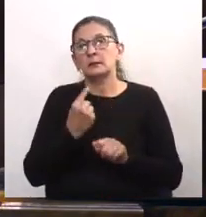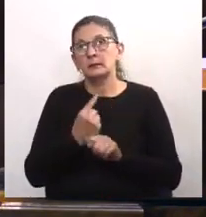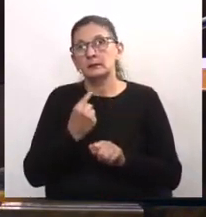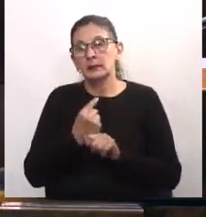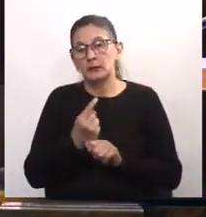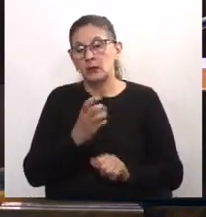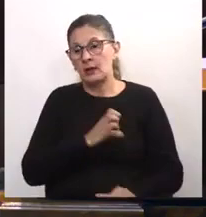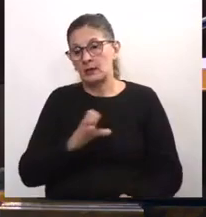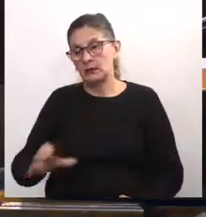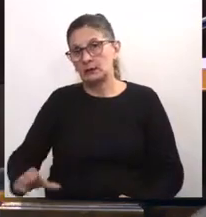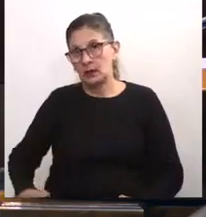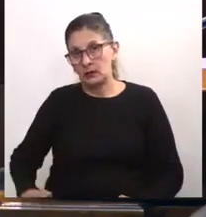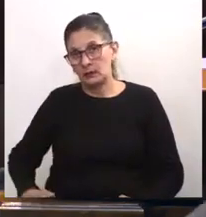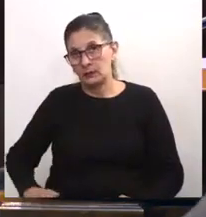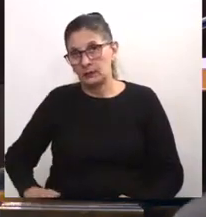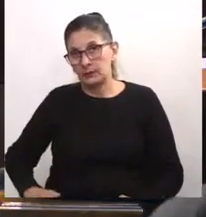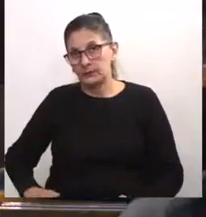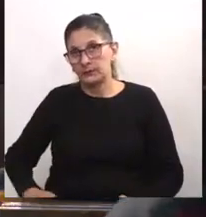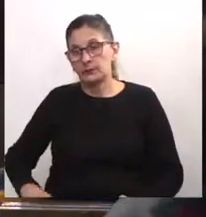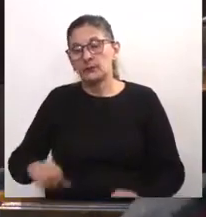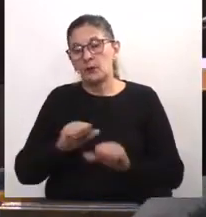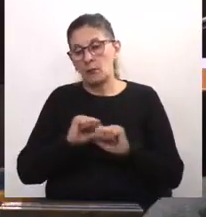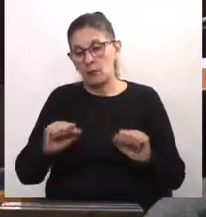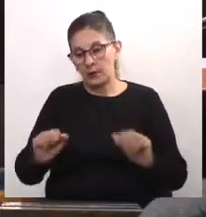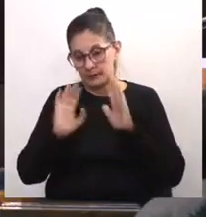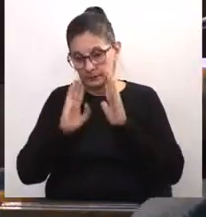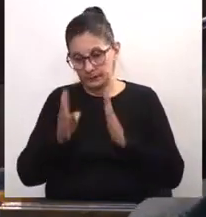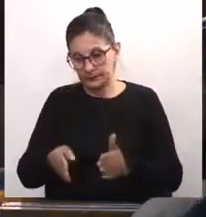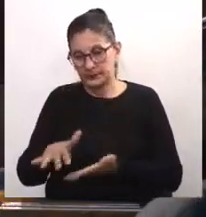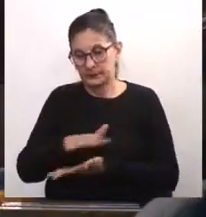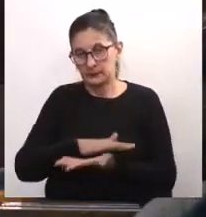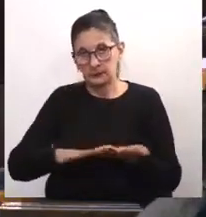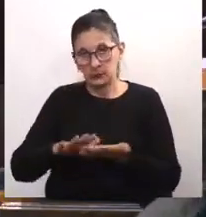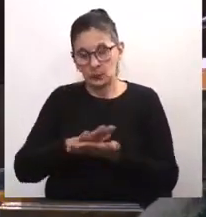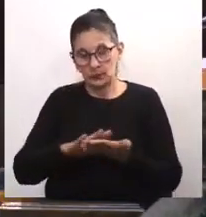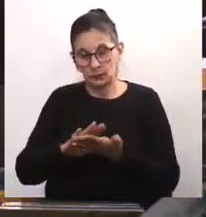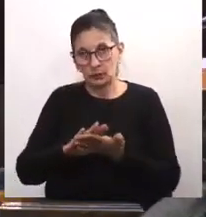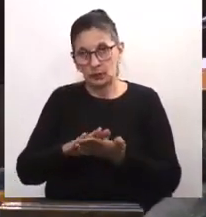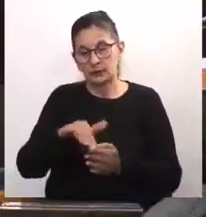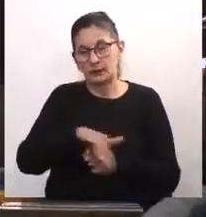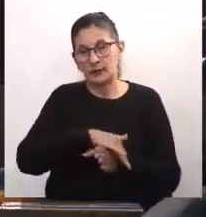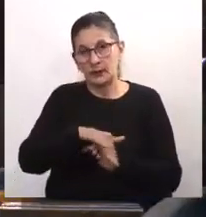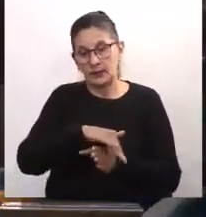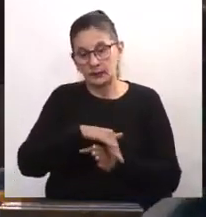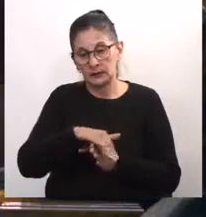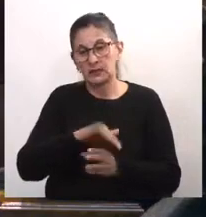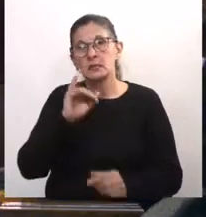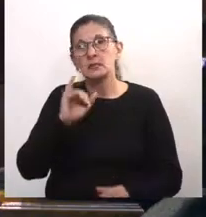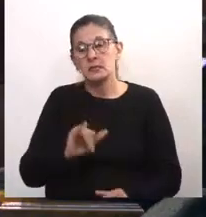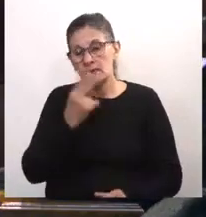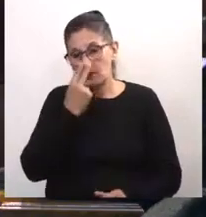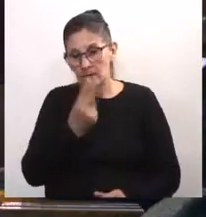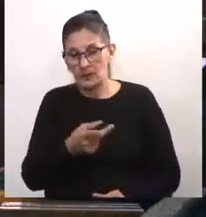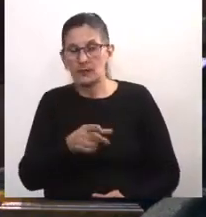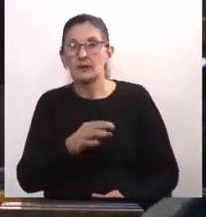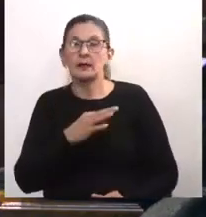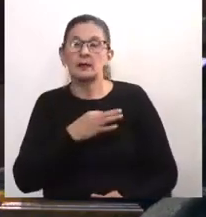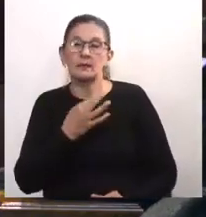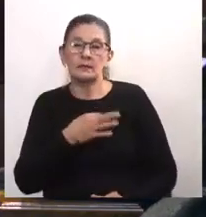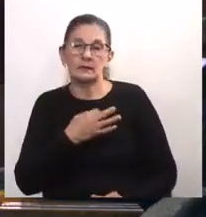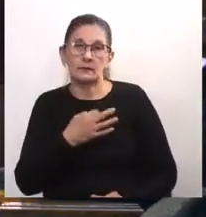el Estado puede socorrer a una persona en situación de intemperie si considera que hay riesgo de